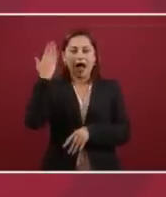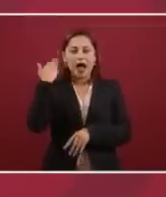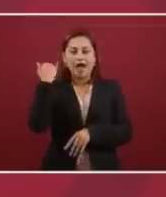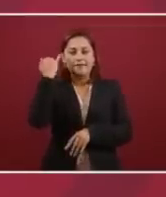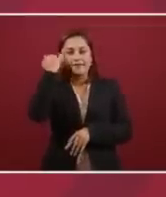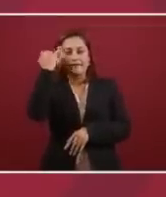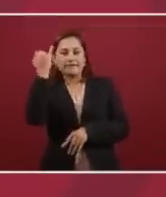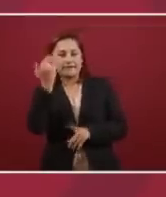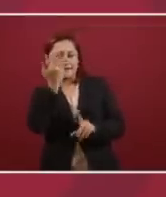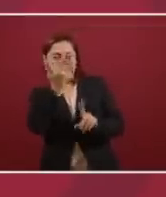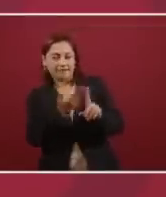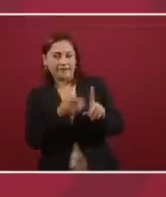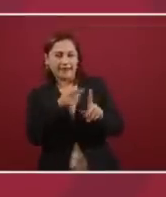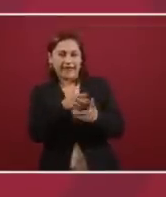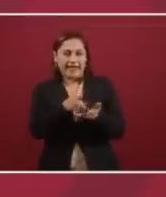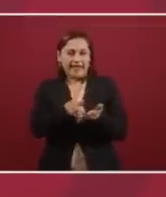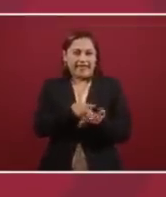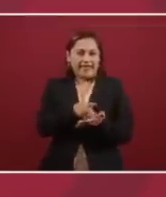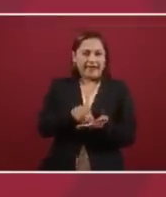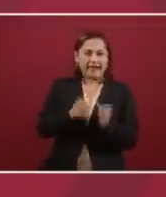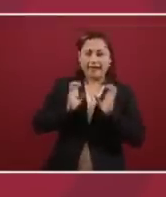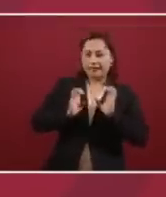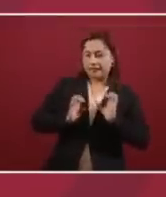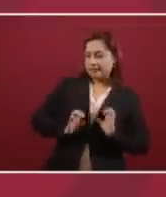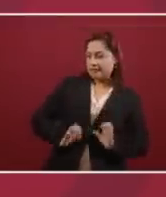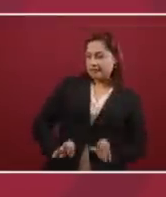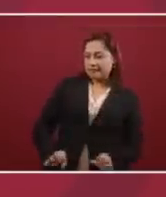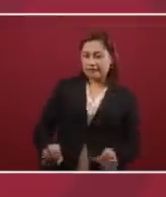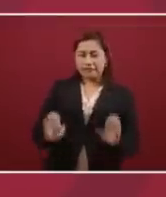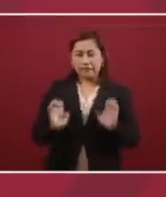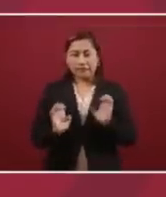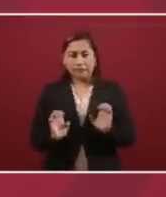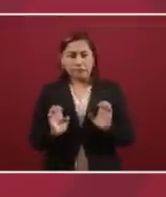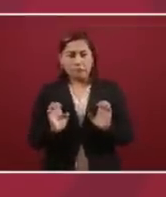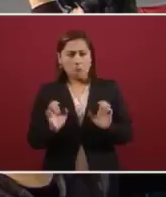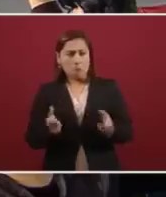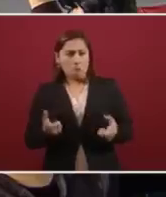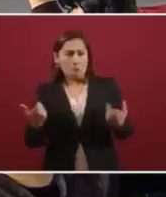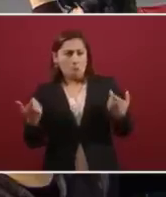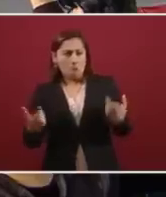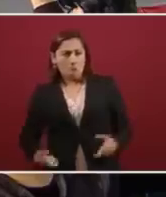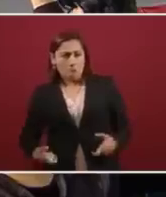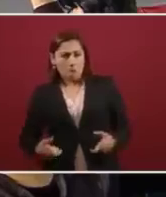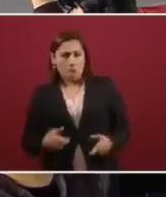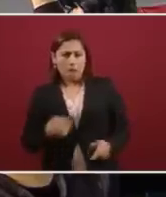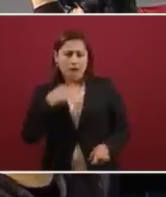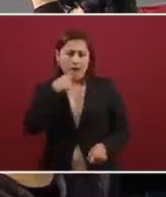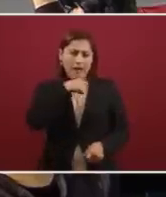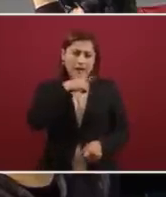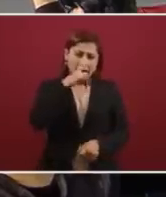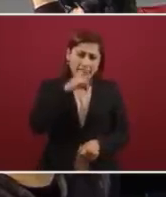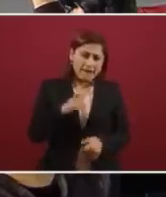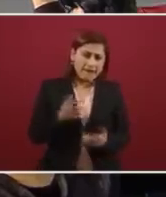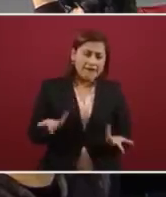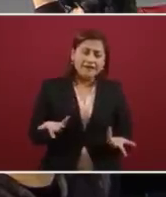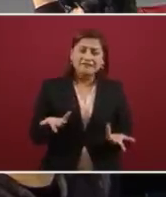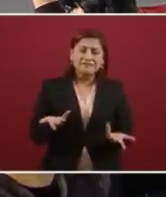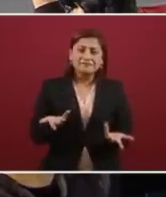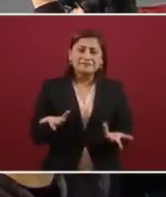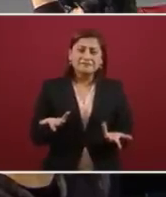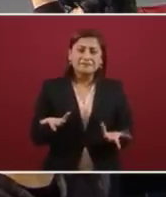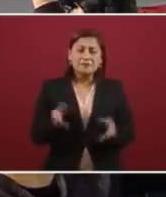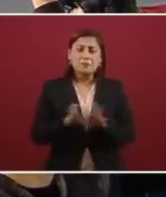la ropa de marca y el cinto piteado y el